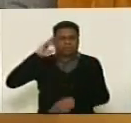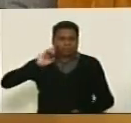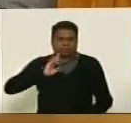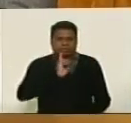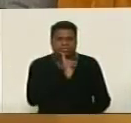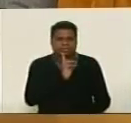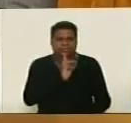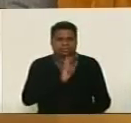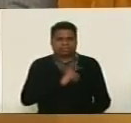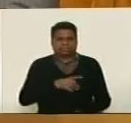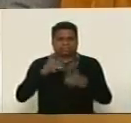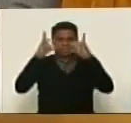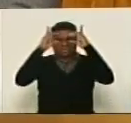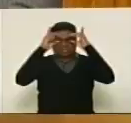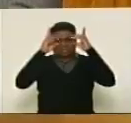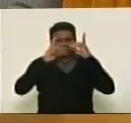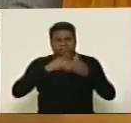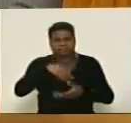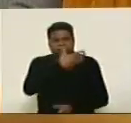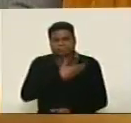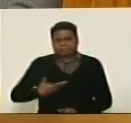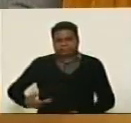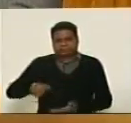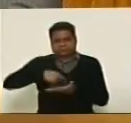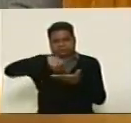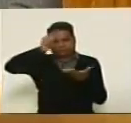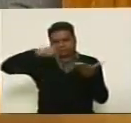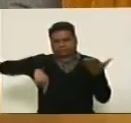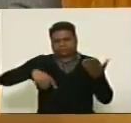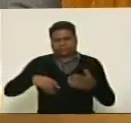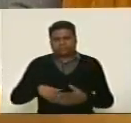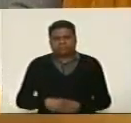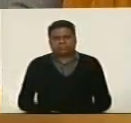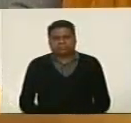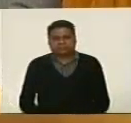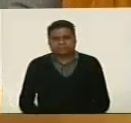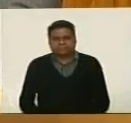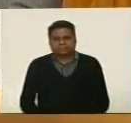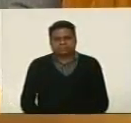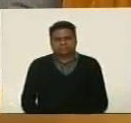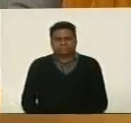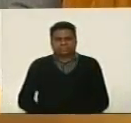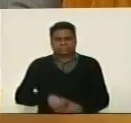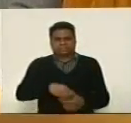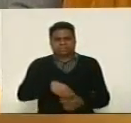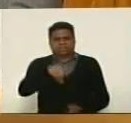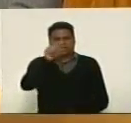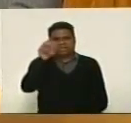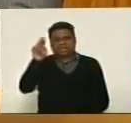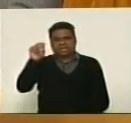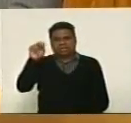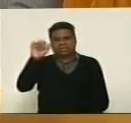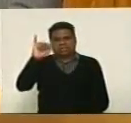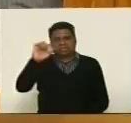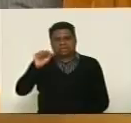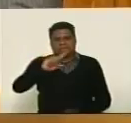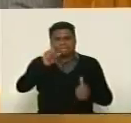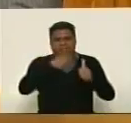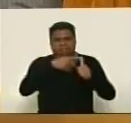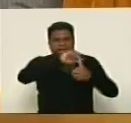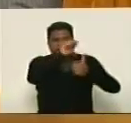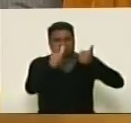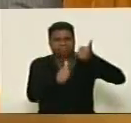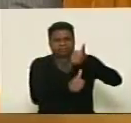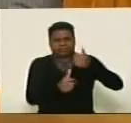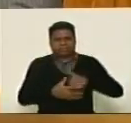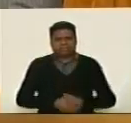Eloína Rodríguez Gómez, Presidenta de la Asamblea Nacional Constituyente. Tania Valentina Díaz, Primera Vicepresidenta.